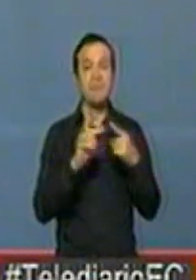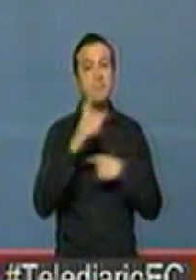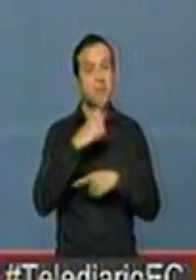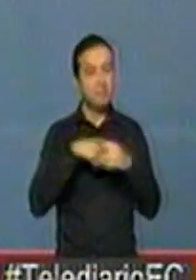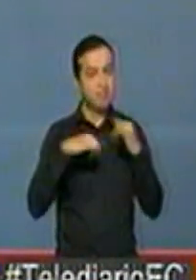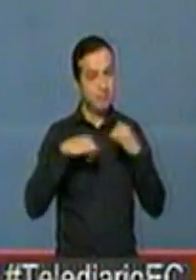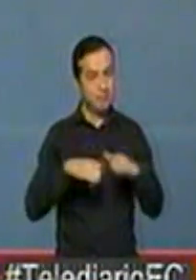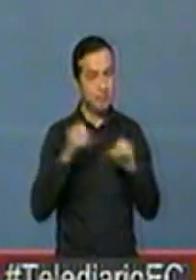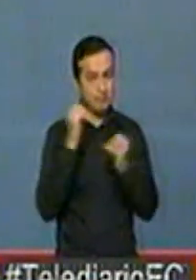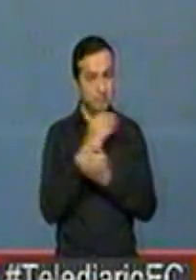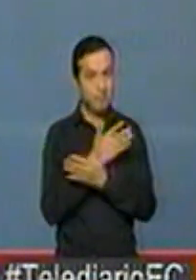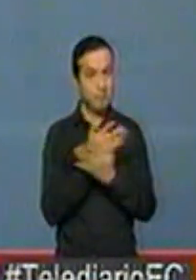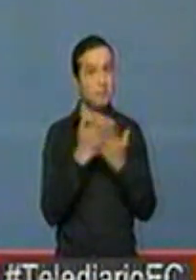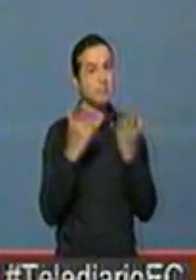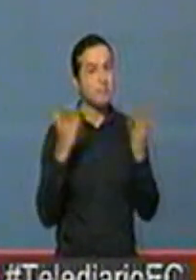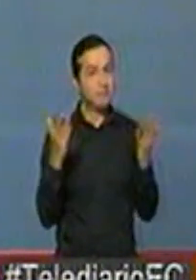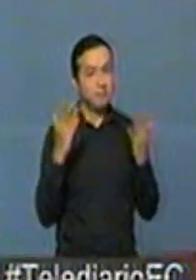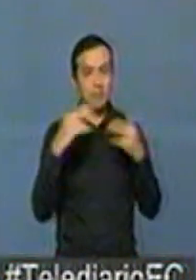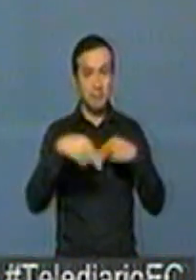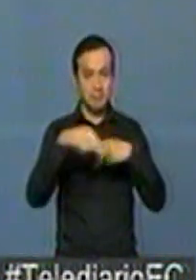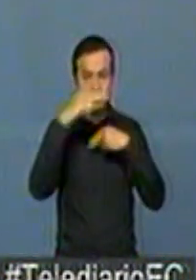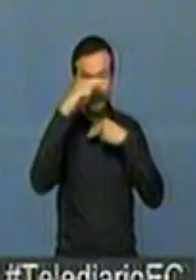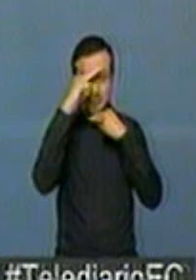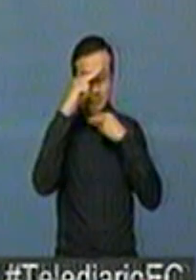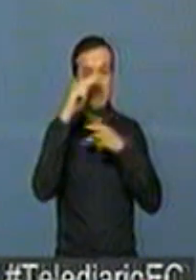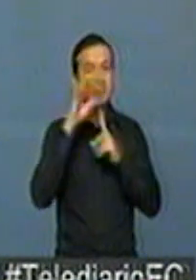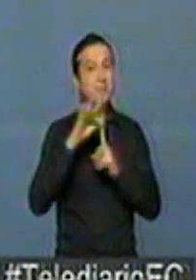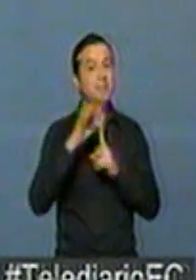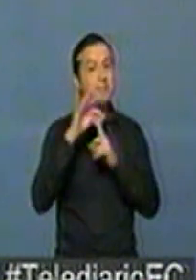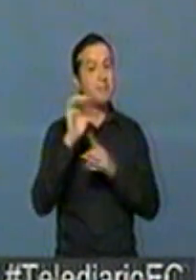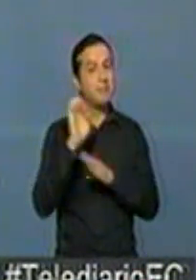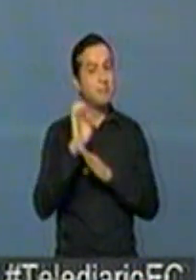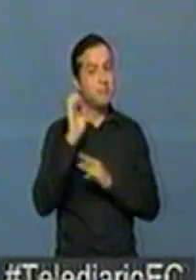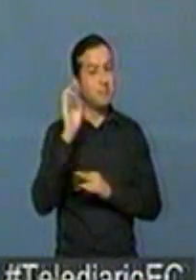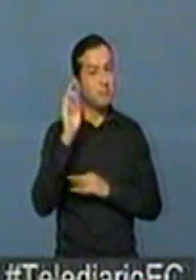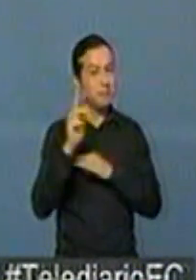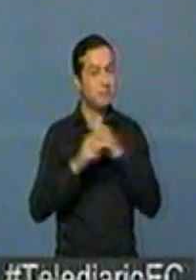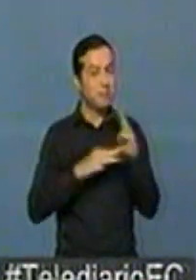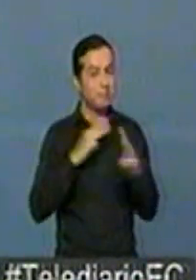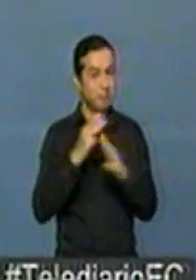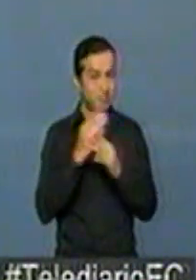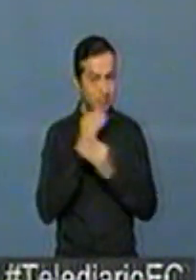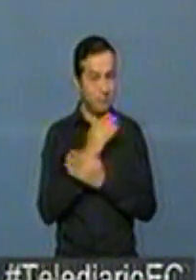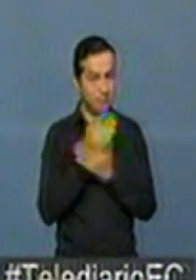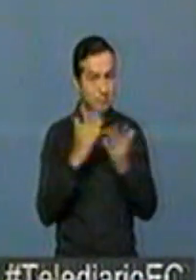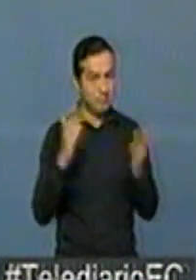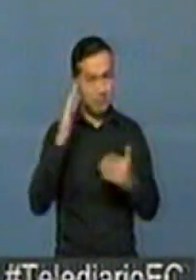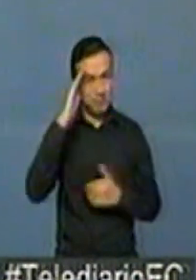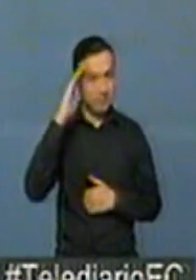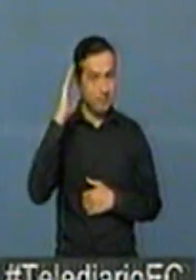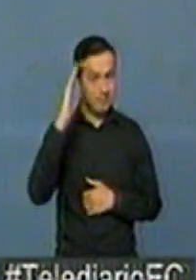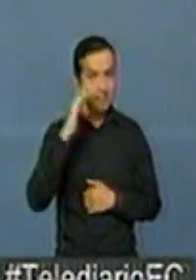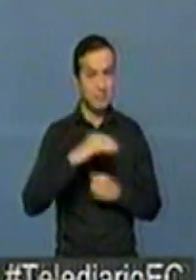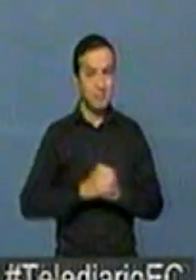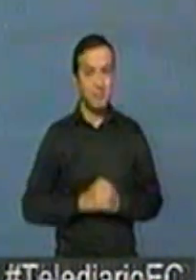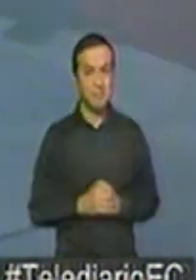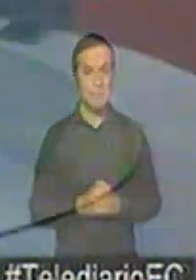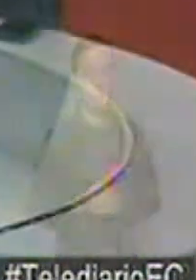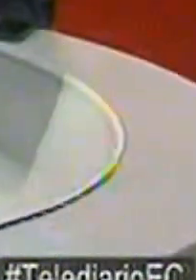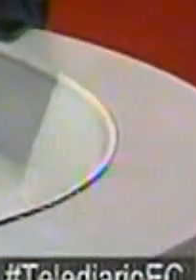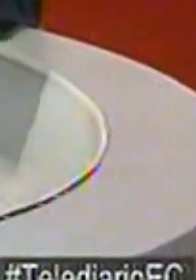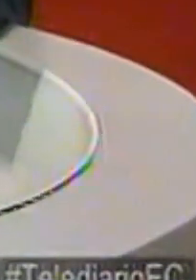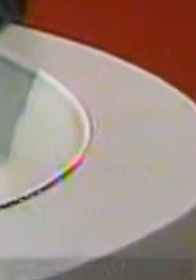carla la red con la actualización de las noticias más destacadas del ecuador y de otros lugares del planeta que tengan una excelente jornada